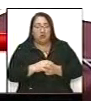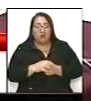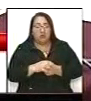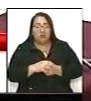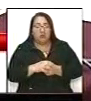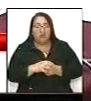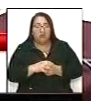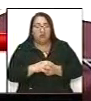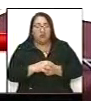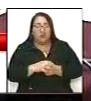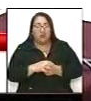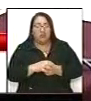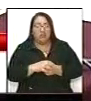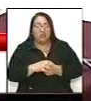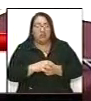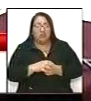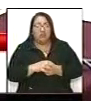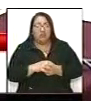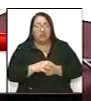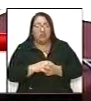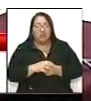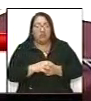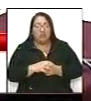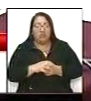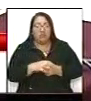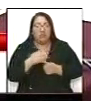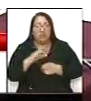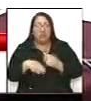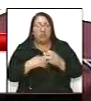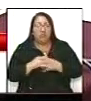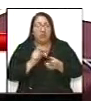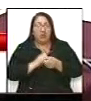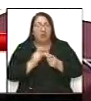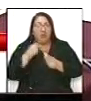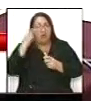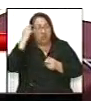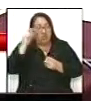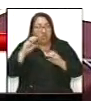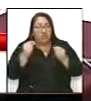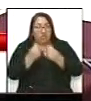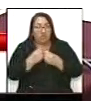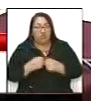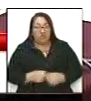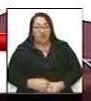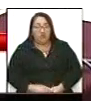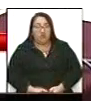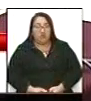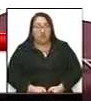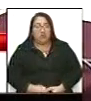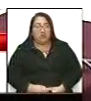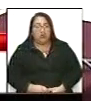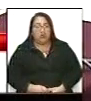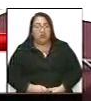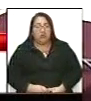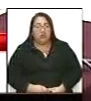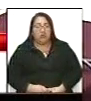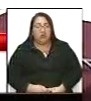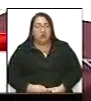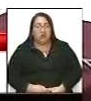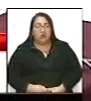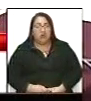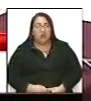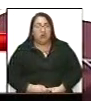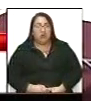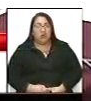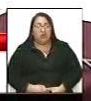política no solamente es venir al Parlamento cuando uno es parlamentario, hay todo un campo político que es el del partido. cuando uno tiene reuniones o asambleas de su Comité